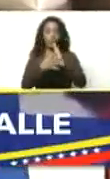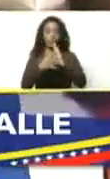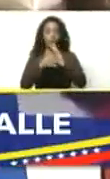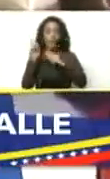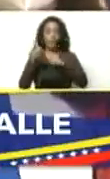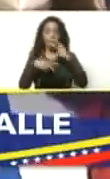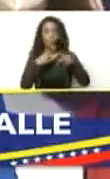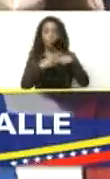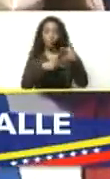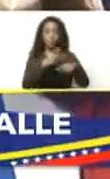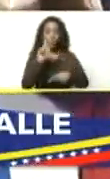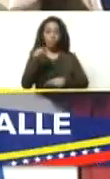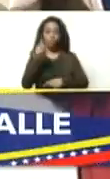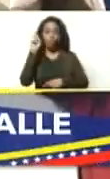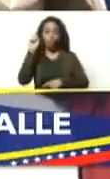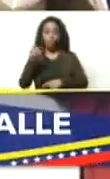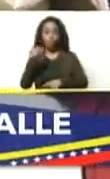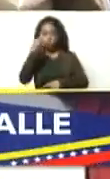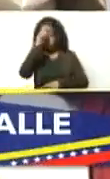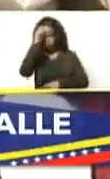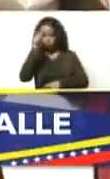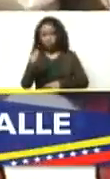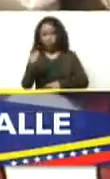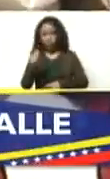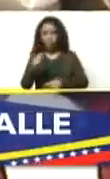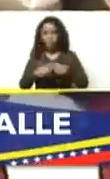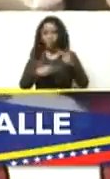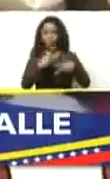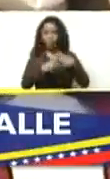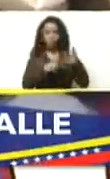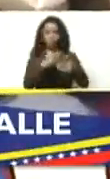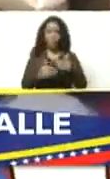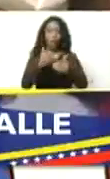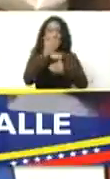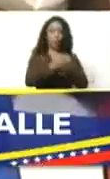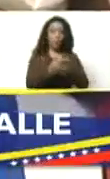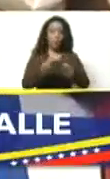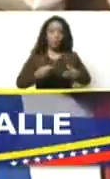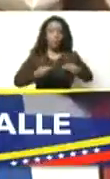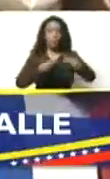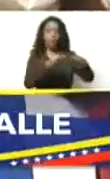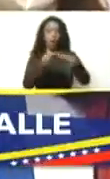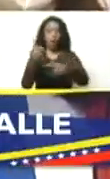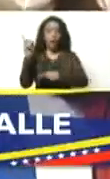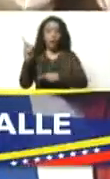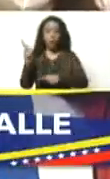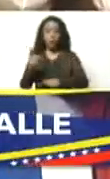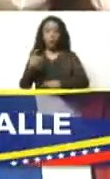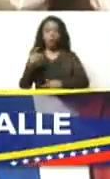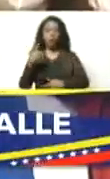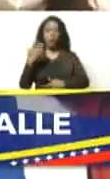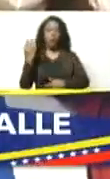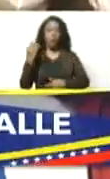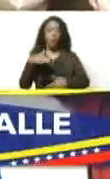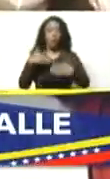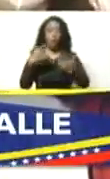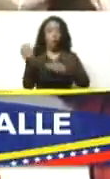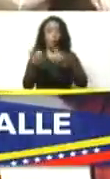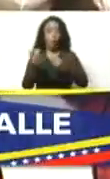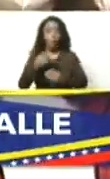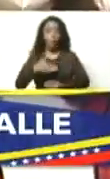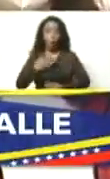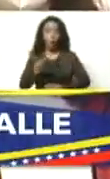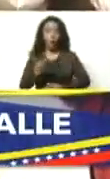este proceso, sino también reconocer el proceso luego de distribución de esos excedentes tal cual que nosotros